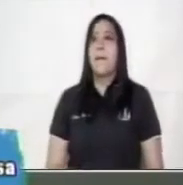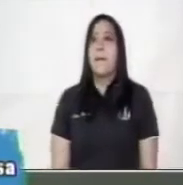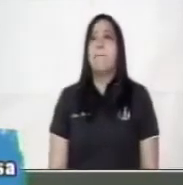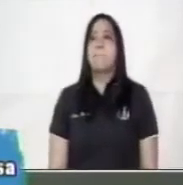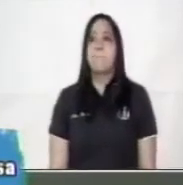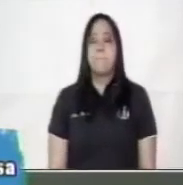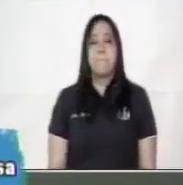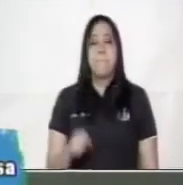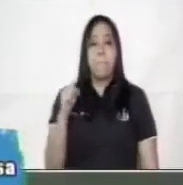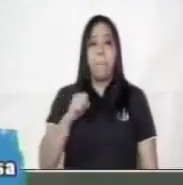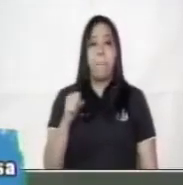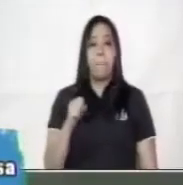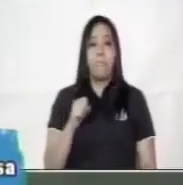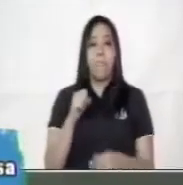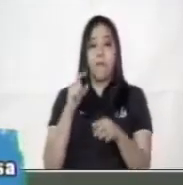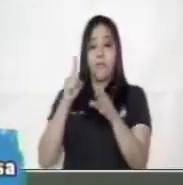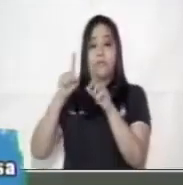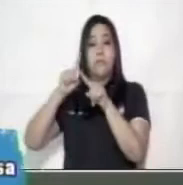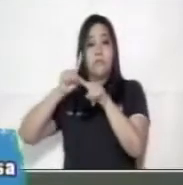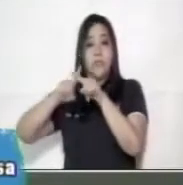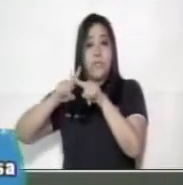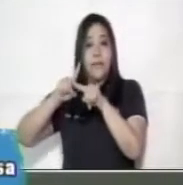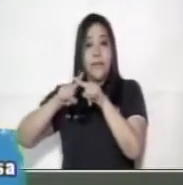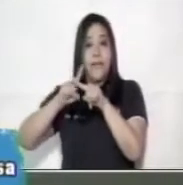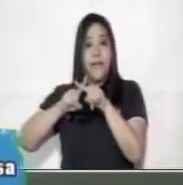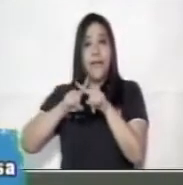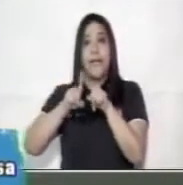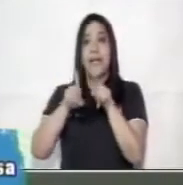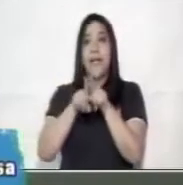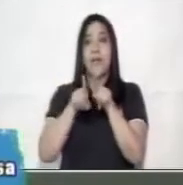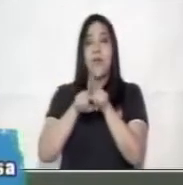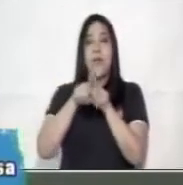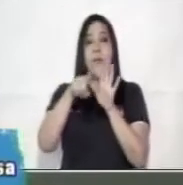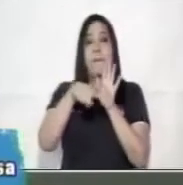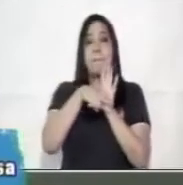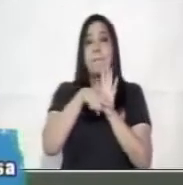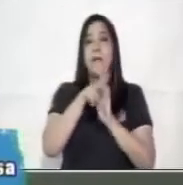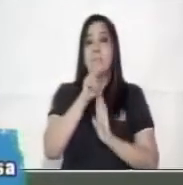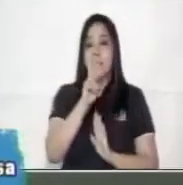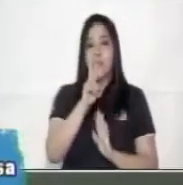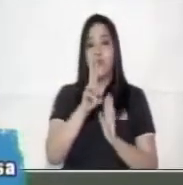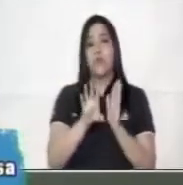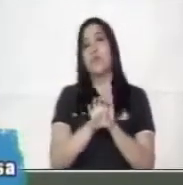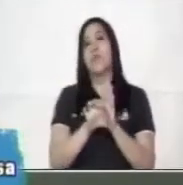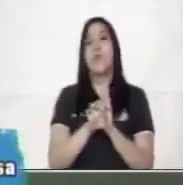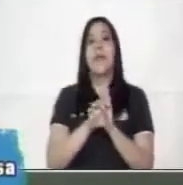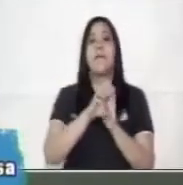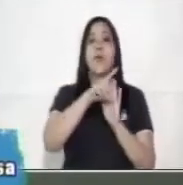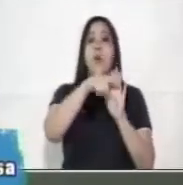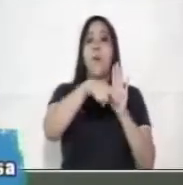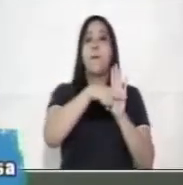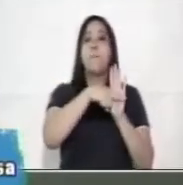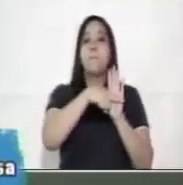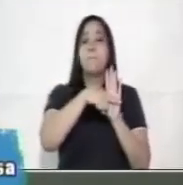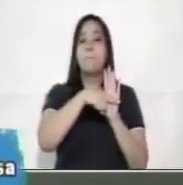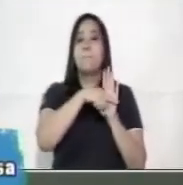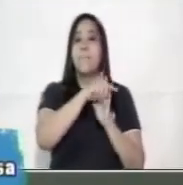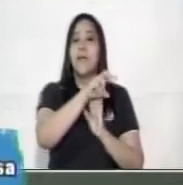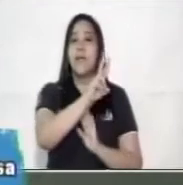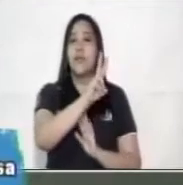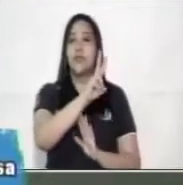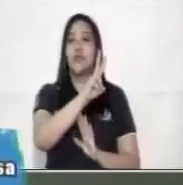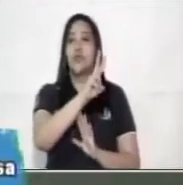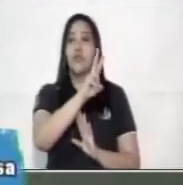Sí, vamos a multiplicarlo por el negativo 2. Menos 2 por 6 nos da 12